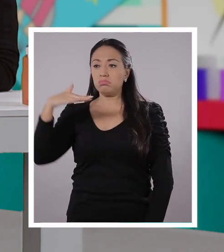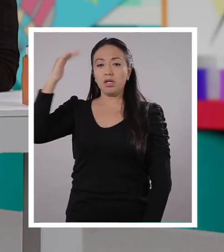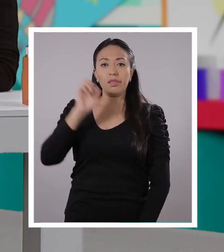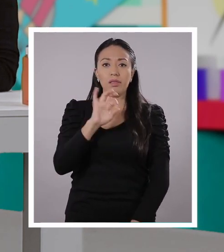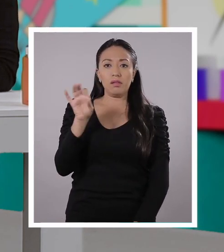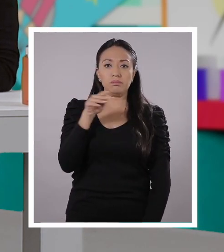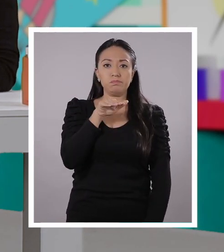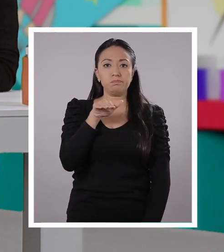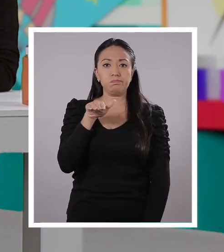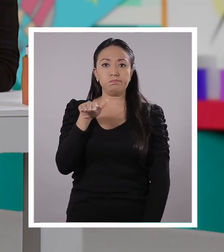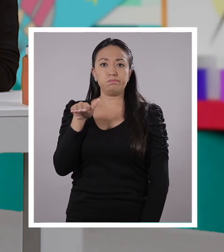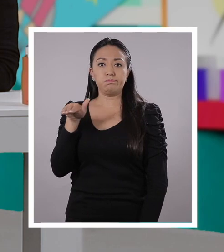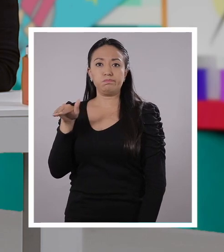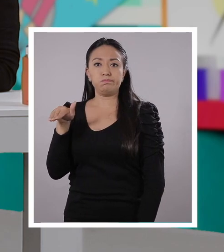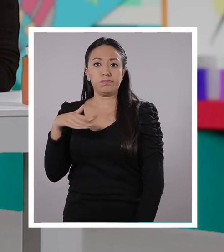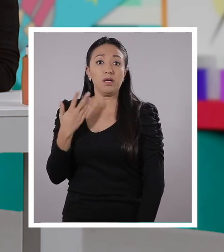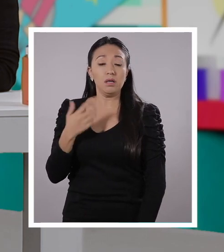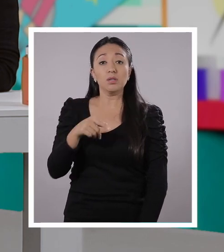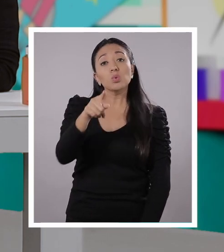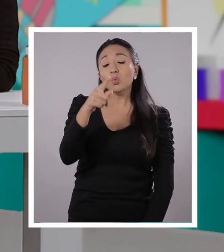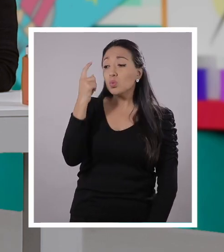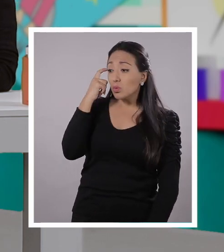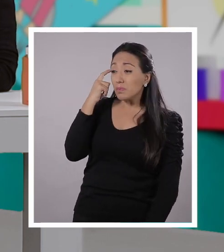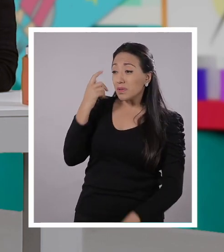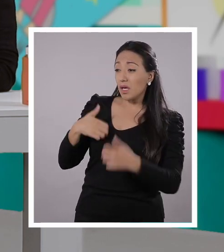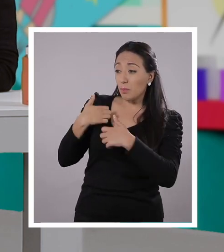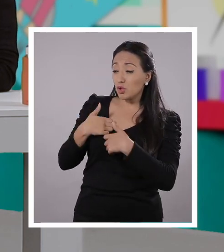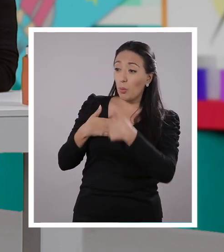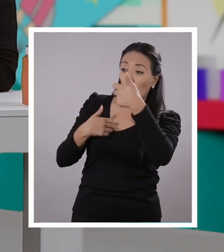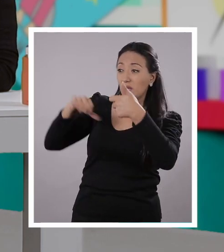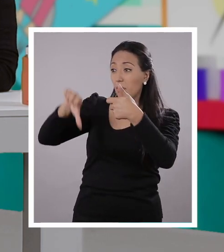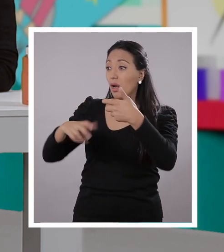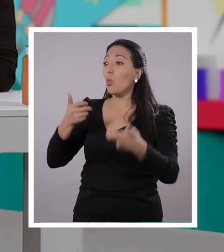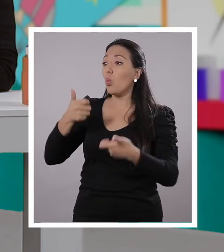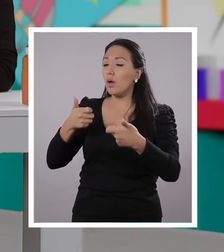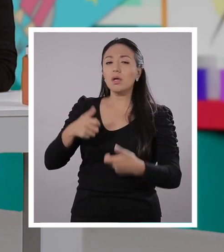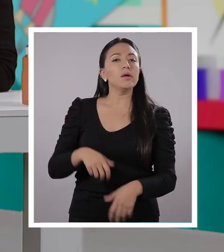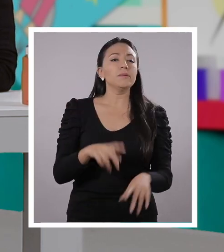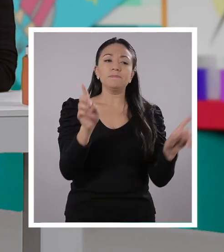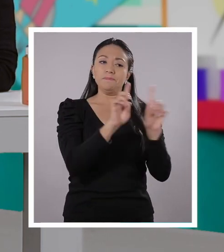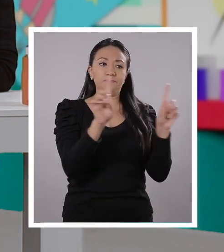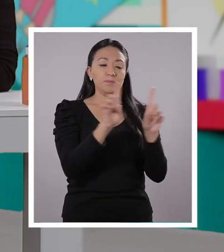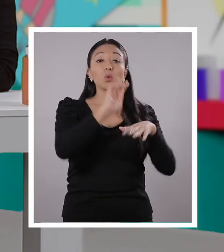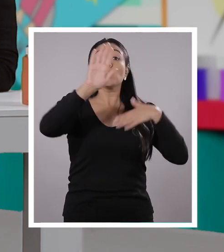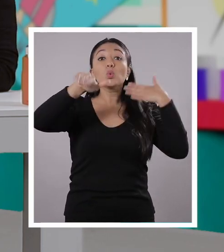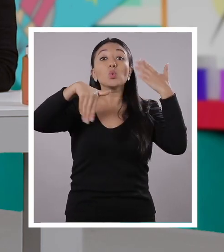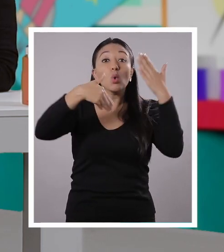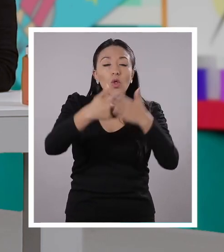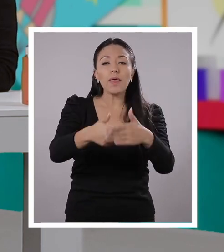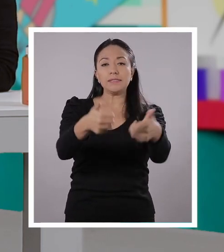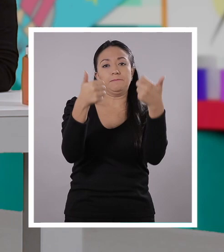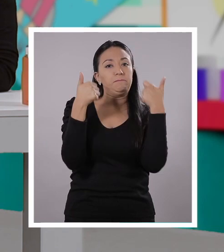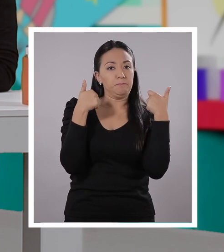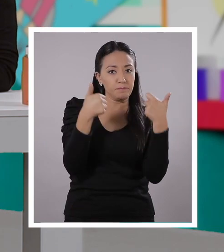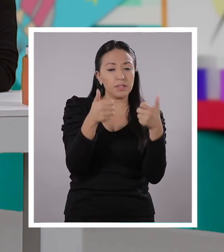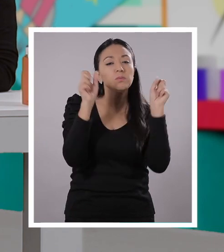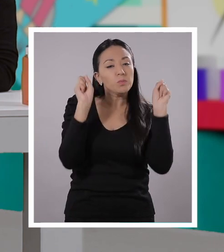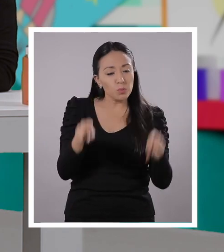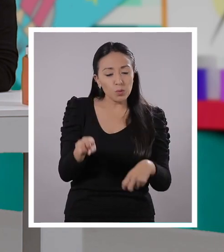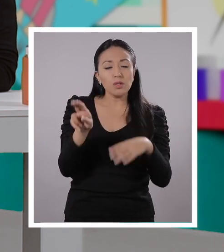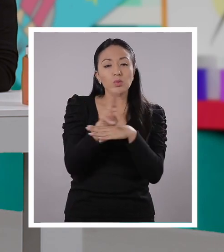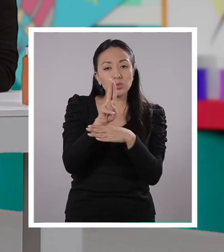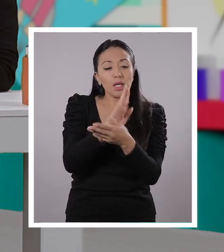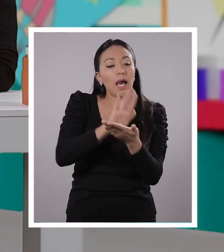pensar, hacer nada. Ajá. ¿Crees que alguna emoción es mala o es buena? Profe, todas las emociones son válidas